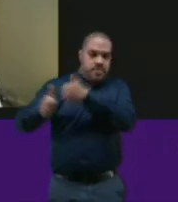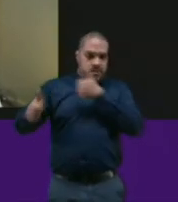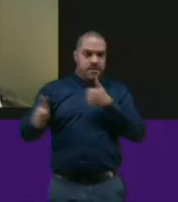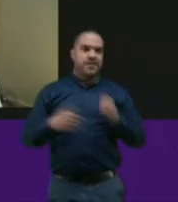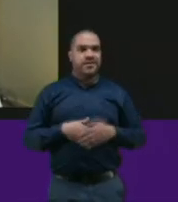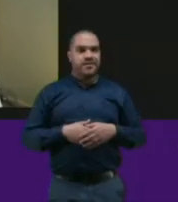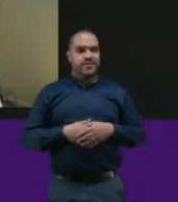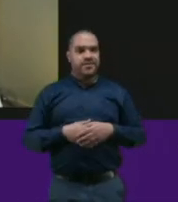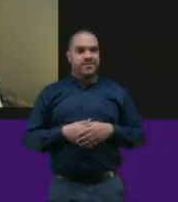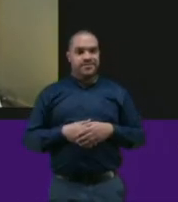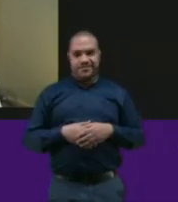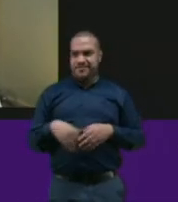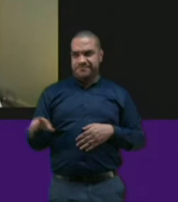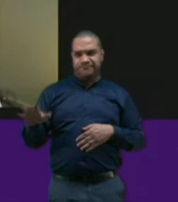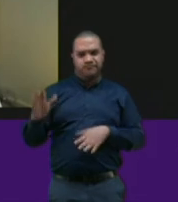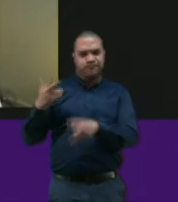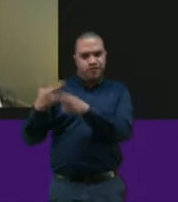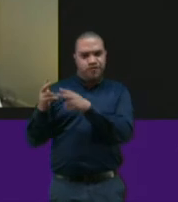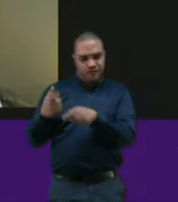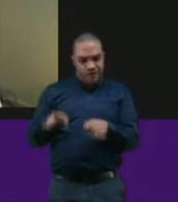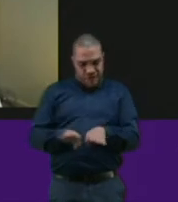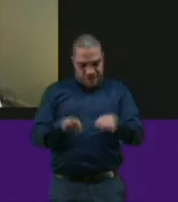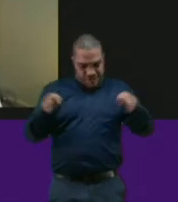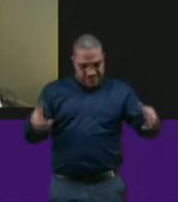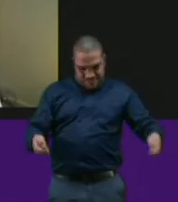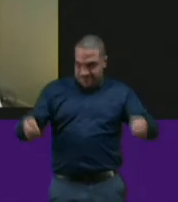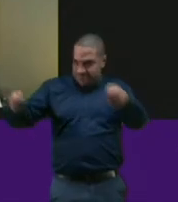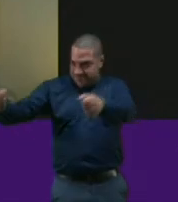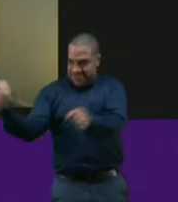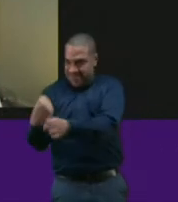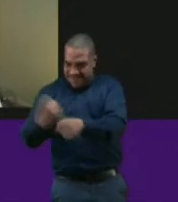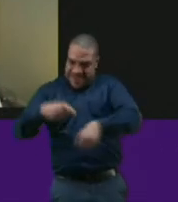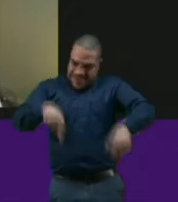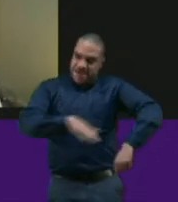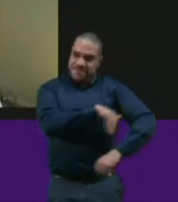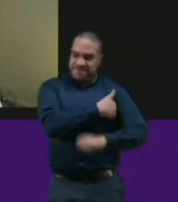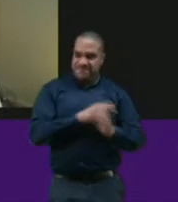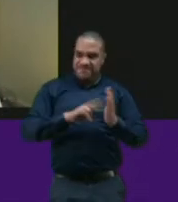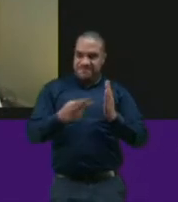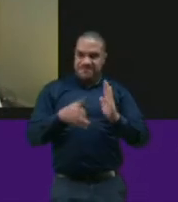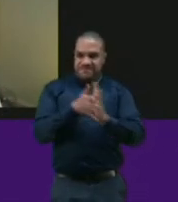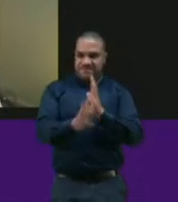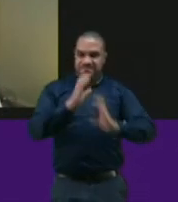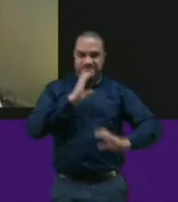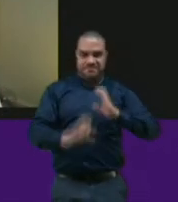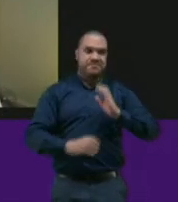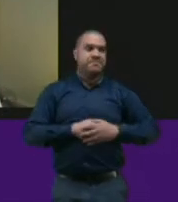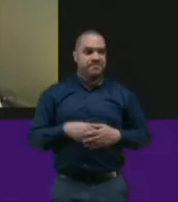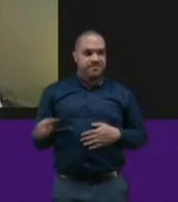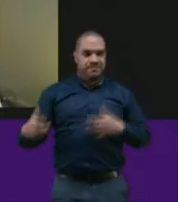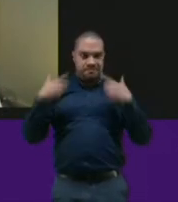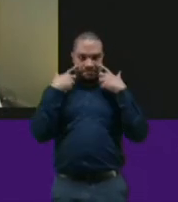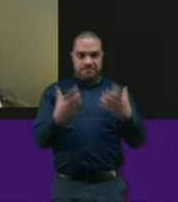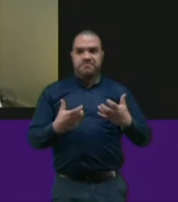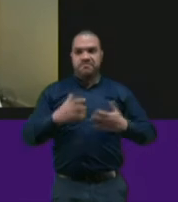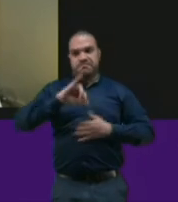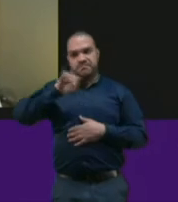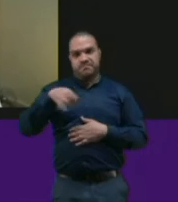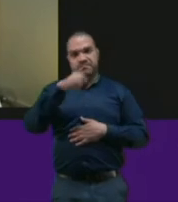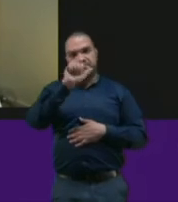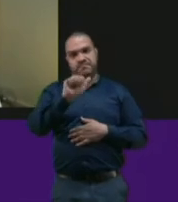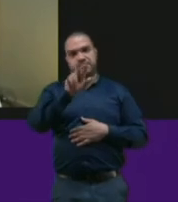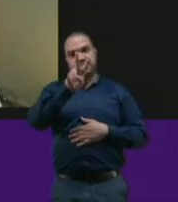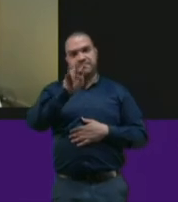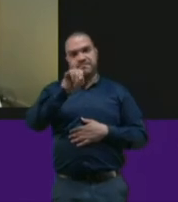en el Mintic, porque, mejor dicho, esta colaboración está impresionante. Javier, gracias por la paciencia, gracias por esperarte, tocó el turno